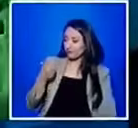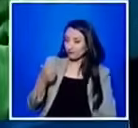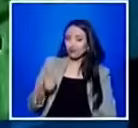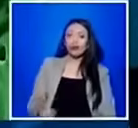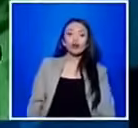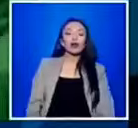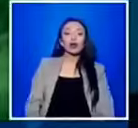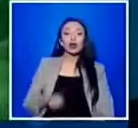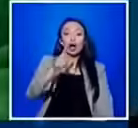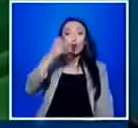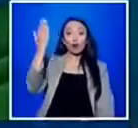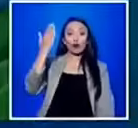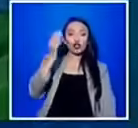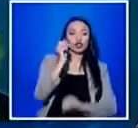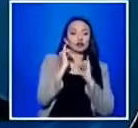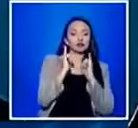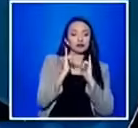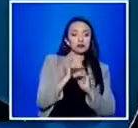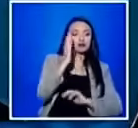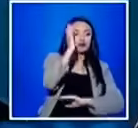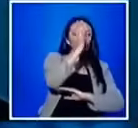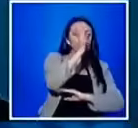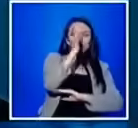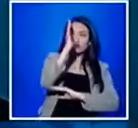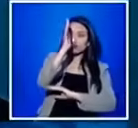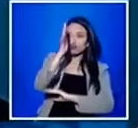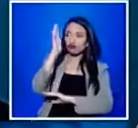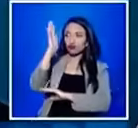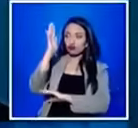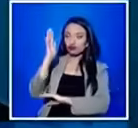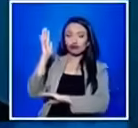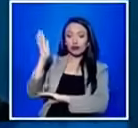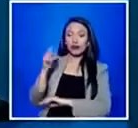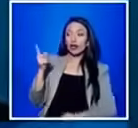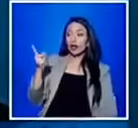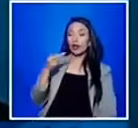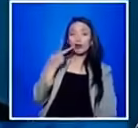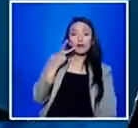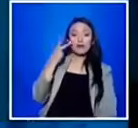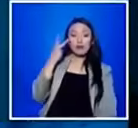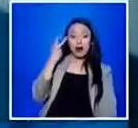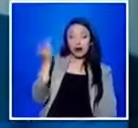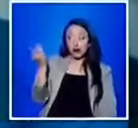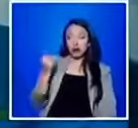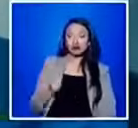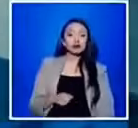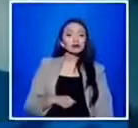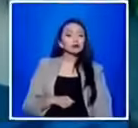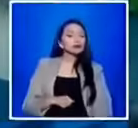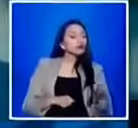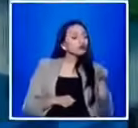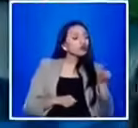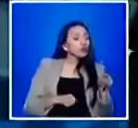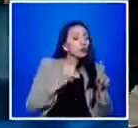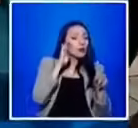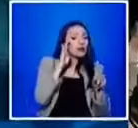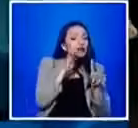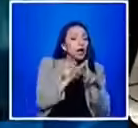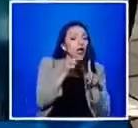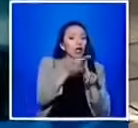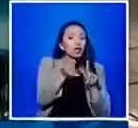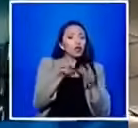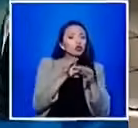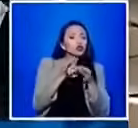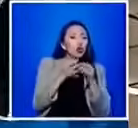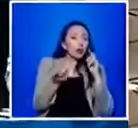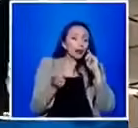las instrucciones, la profesora, los padres de familia también presentándose, la directiva. Buenos días, ¿cómo estás? ¿Qué mensaje das a tus